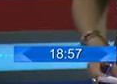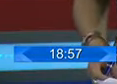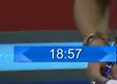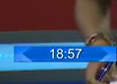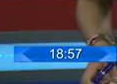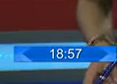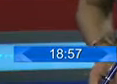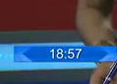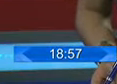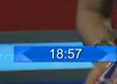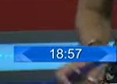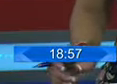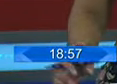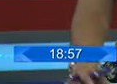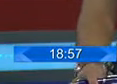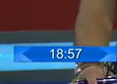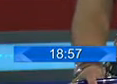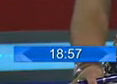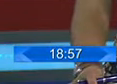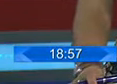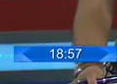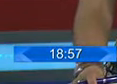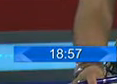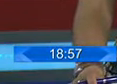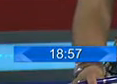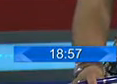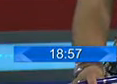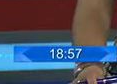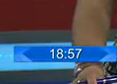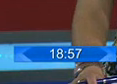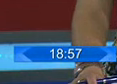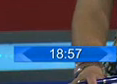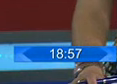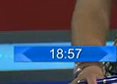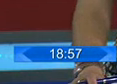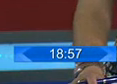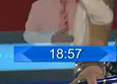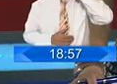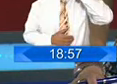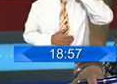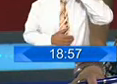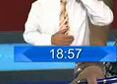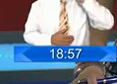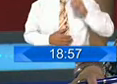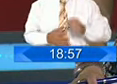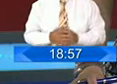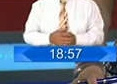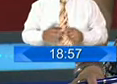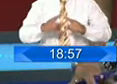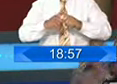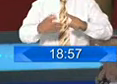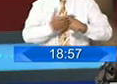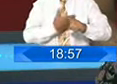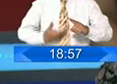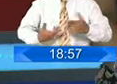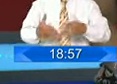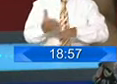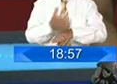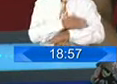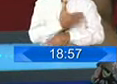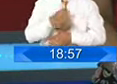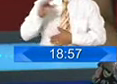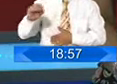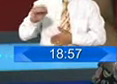Durante una entrevista con una cadena internacional, el presidente de la República, Moreno, afirmó que anticipó al expresidente Correa las diferencias